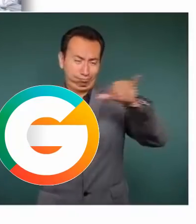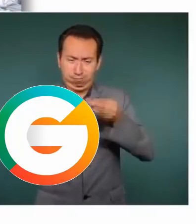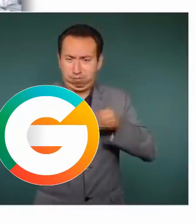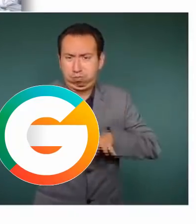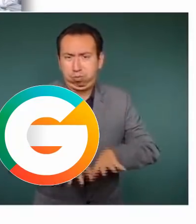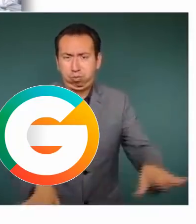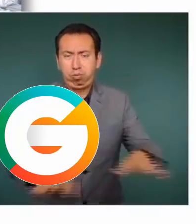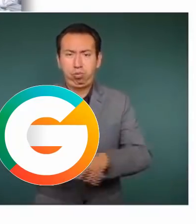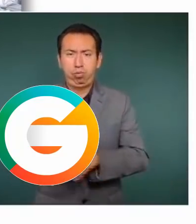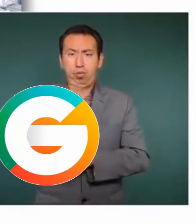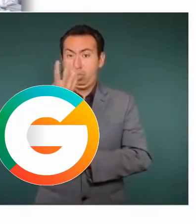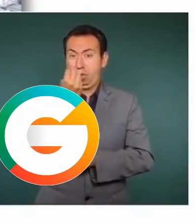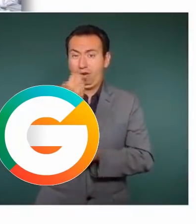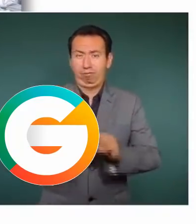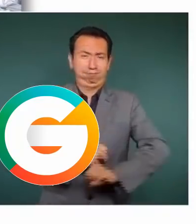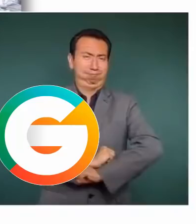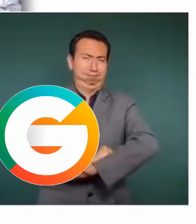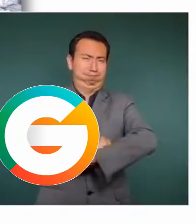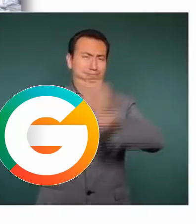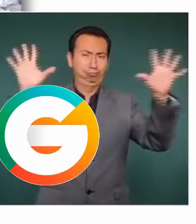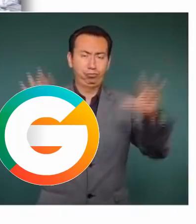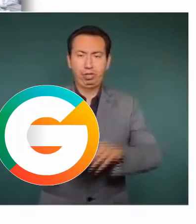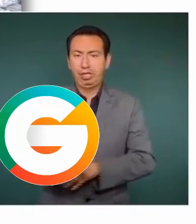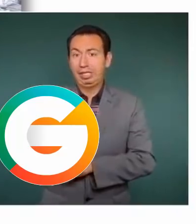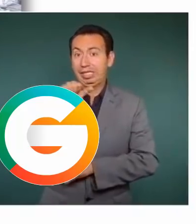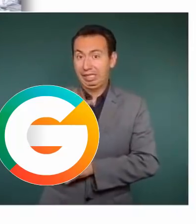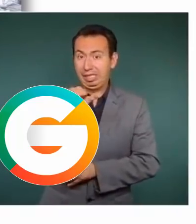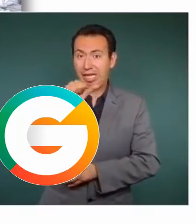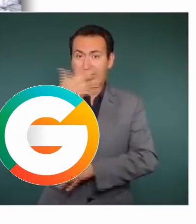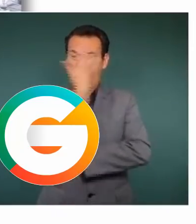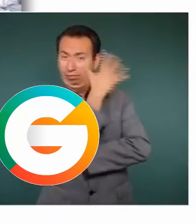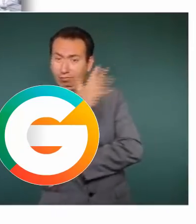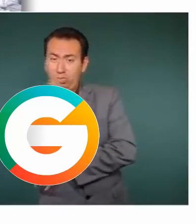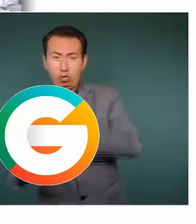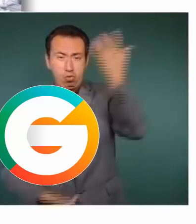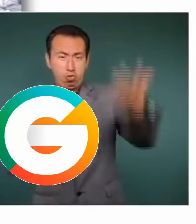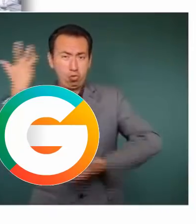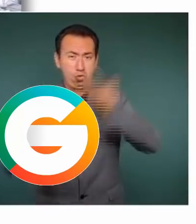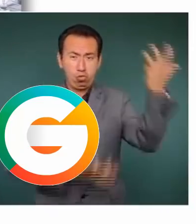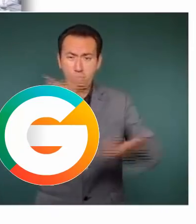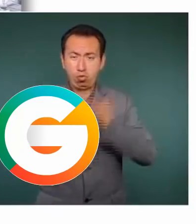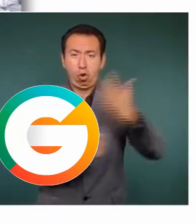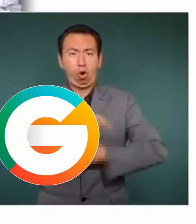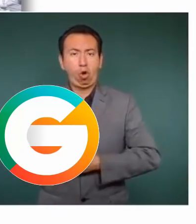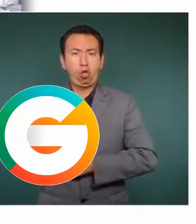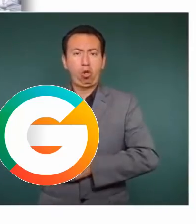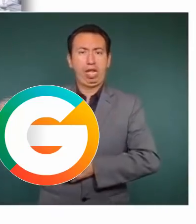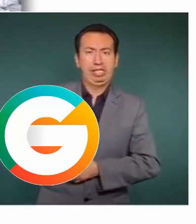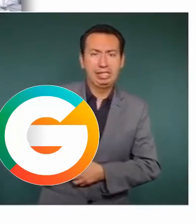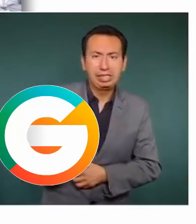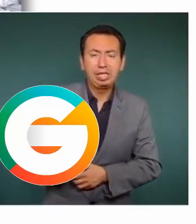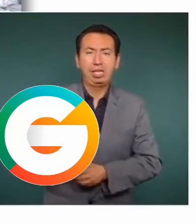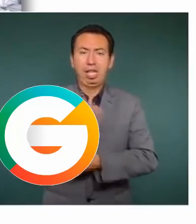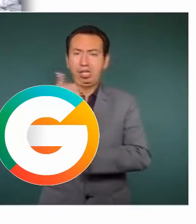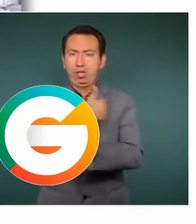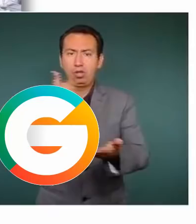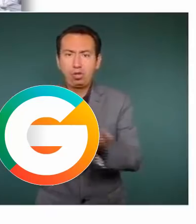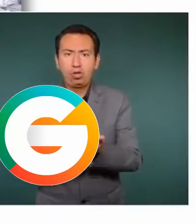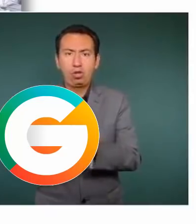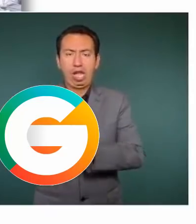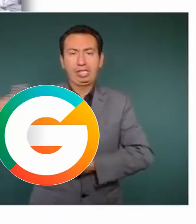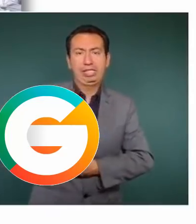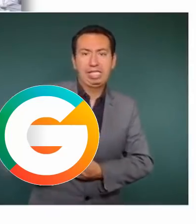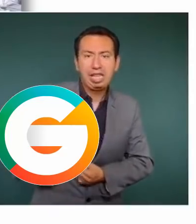9 explosiones, 16 incendios forestales y 12 urbanos, 8 accidentes vehiculares y un